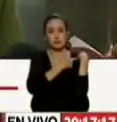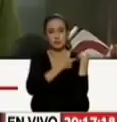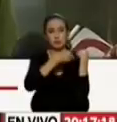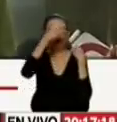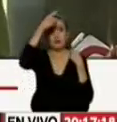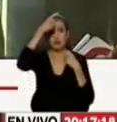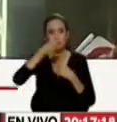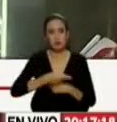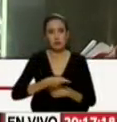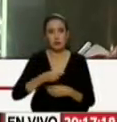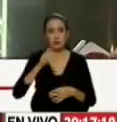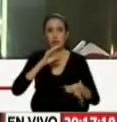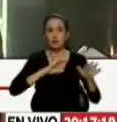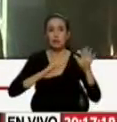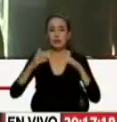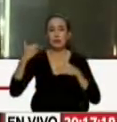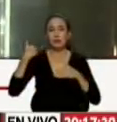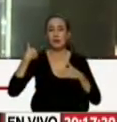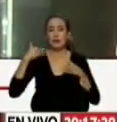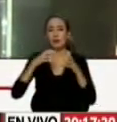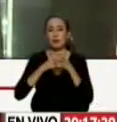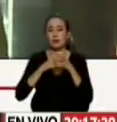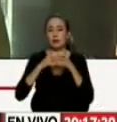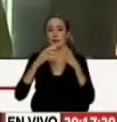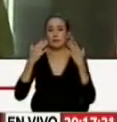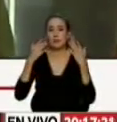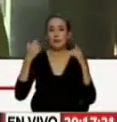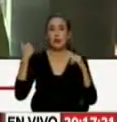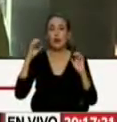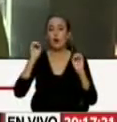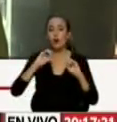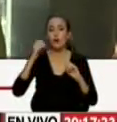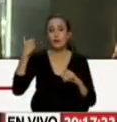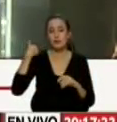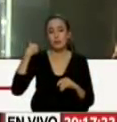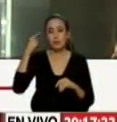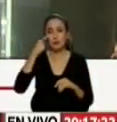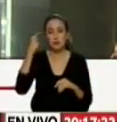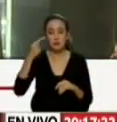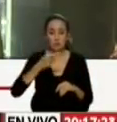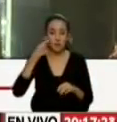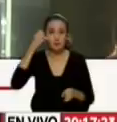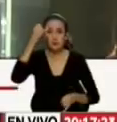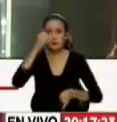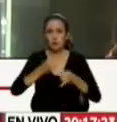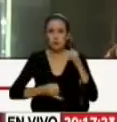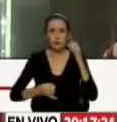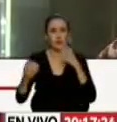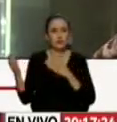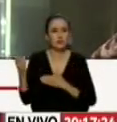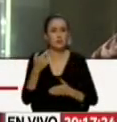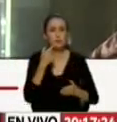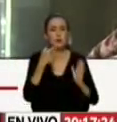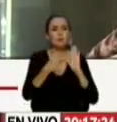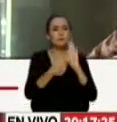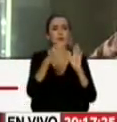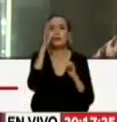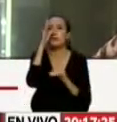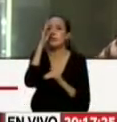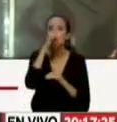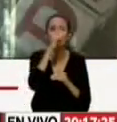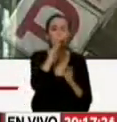definir en verdad si tienen elementos, porque parece que últimamente vivimos de mucha bulla y